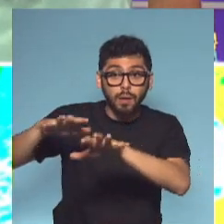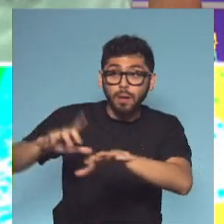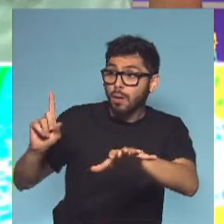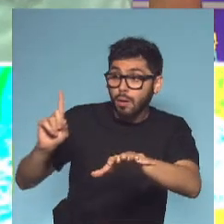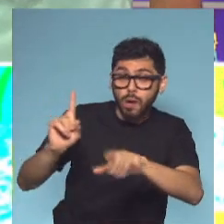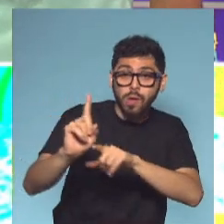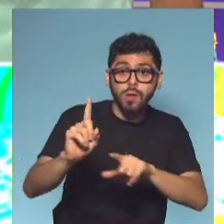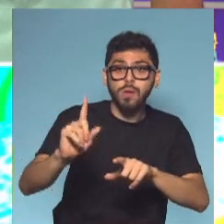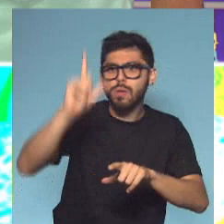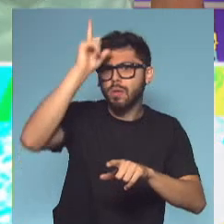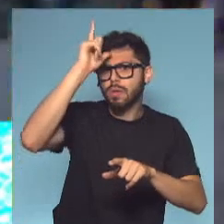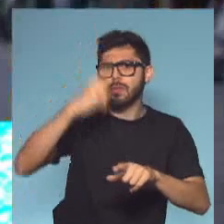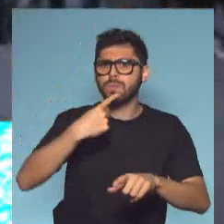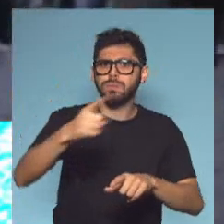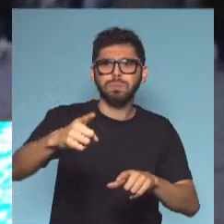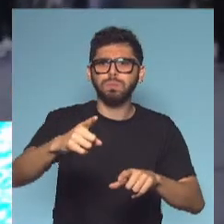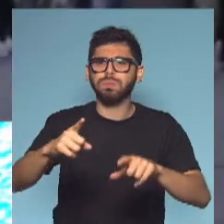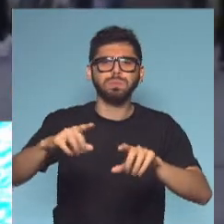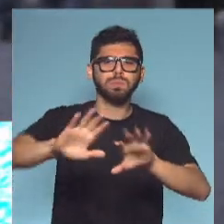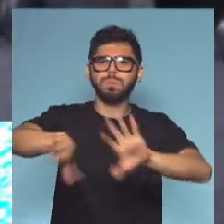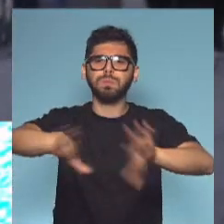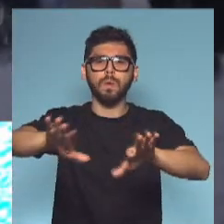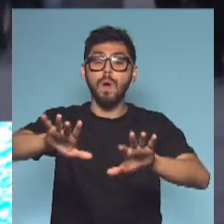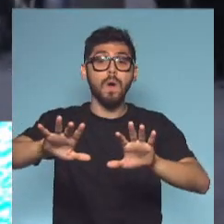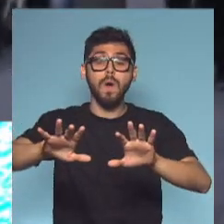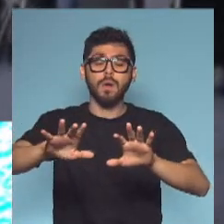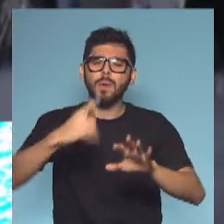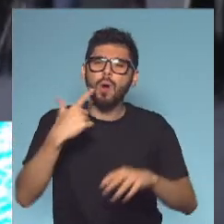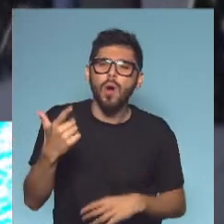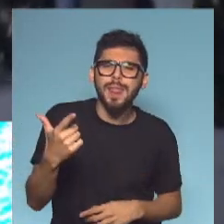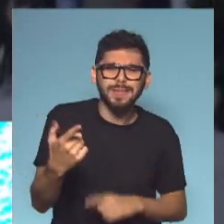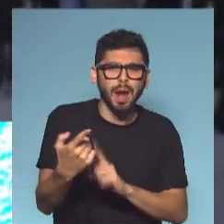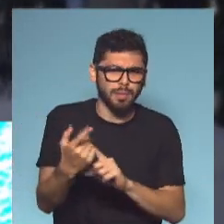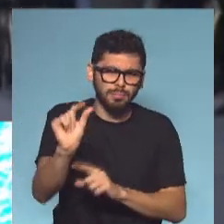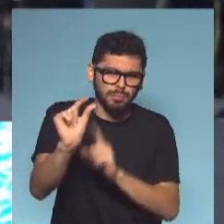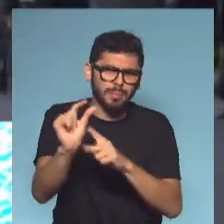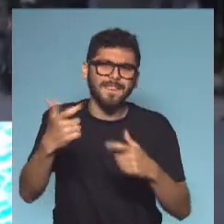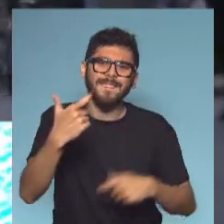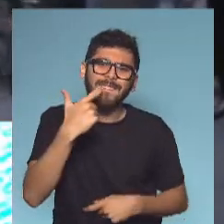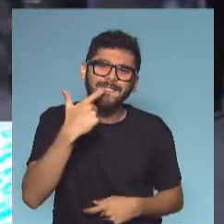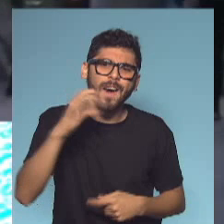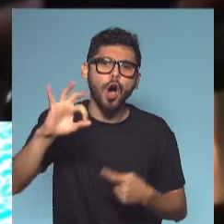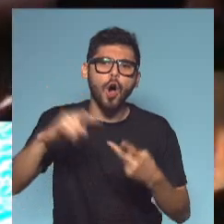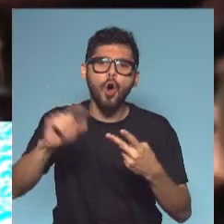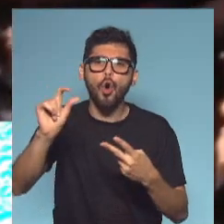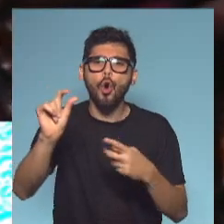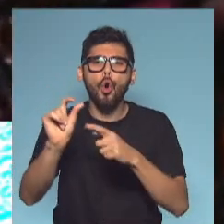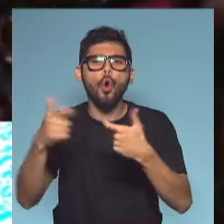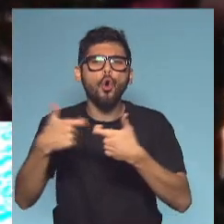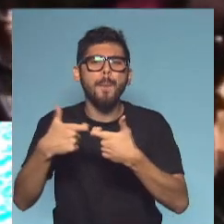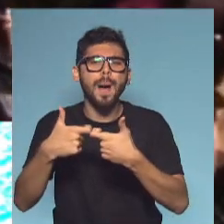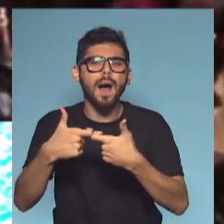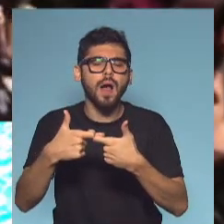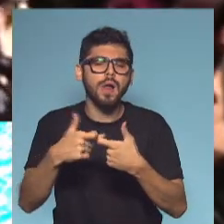empiezan a dispersar la protesta. ¿Pero disparan con armas, con balas de goma, con armas? No. Con fusil. De todo. O sea, con fusil. Con armas